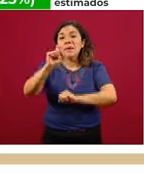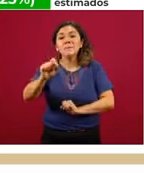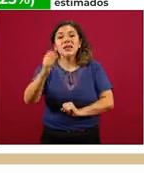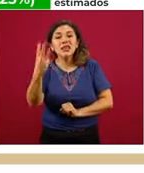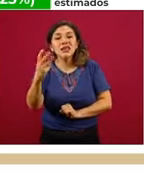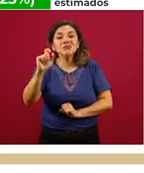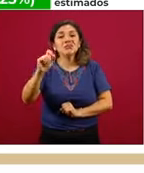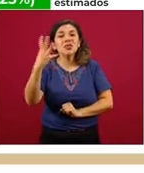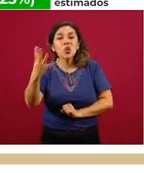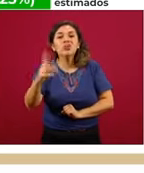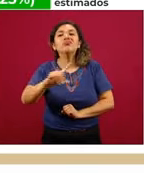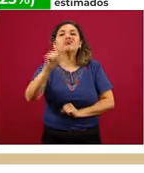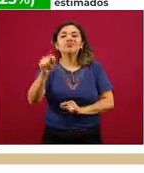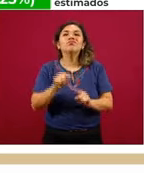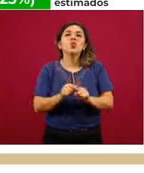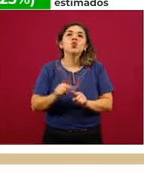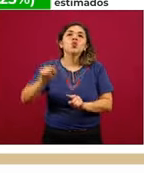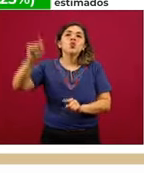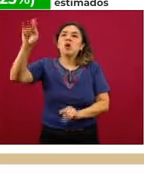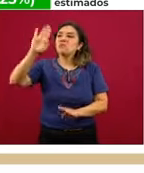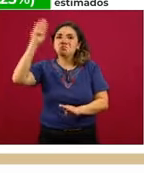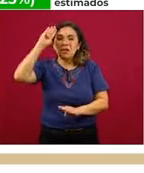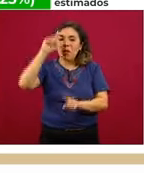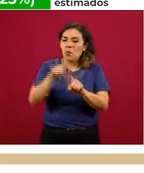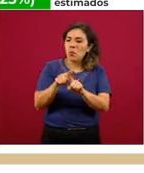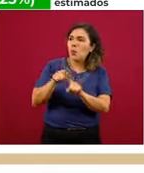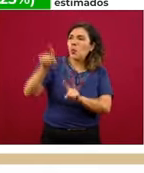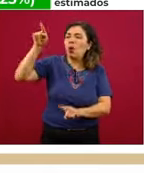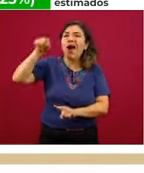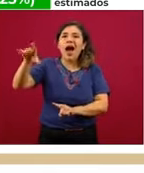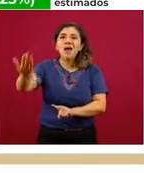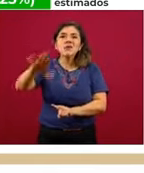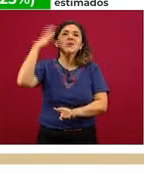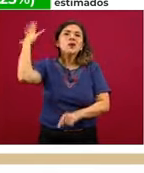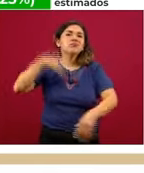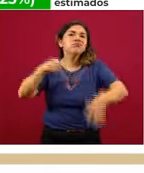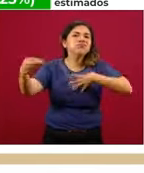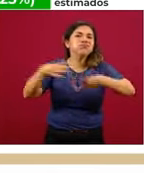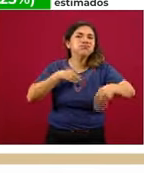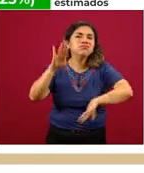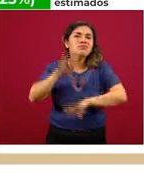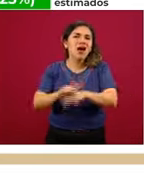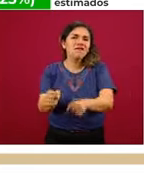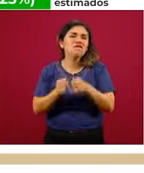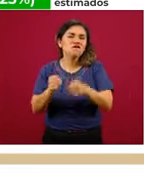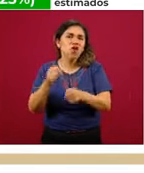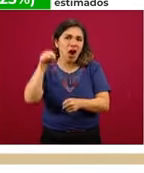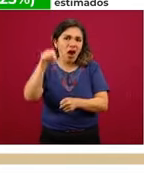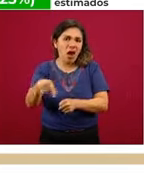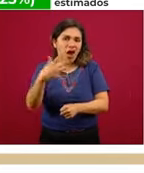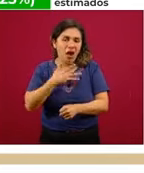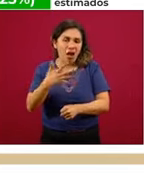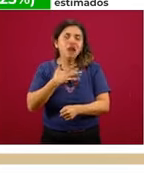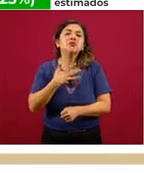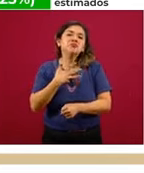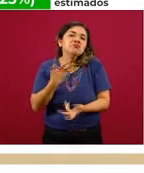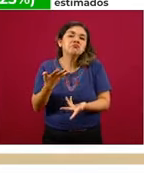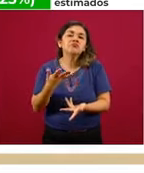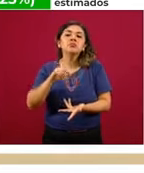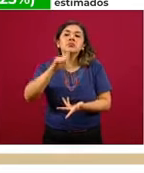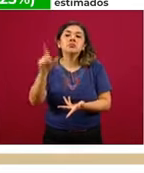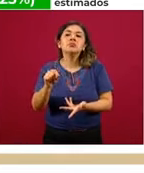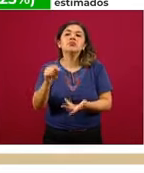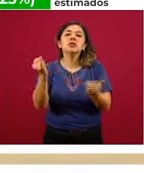23 y 24, luego esta ya se vuelve en una diagonal, es decir, esta aceleración en la transmisión se incrementa, y ya de manera